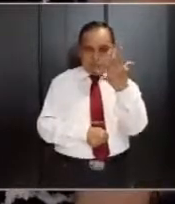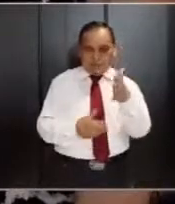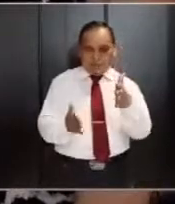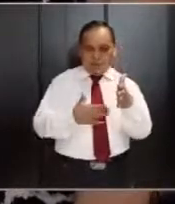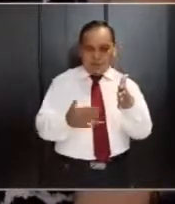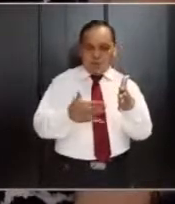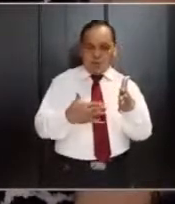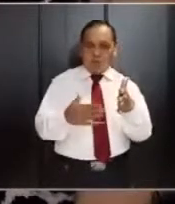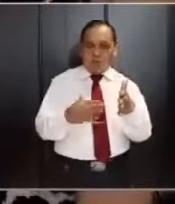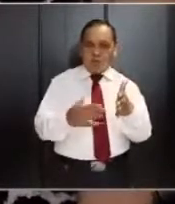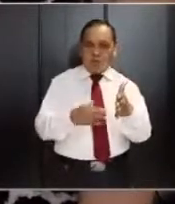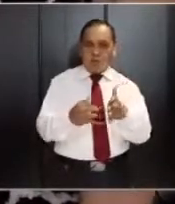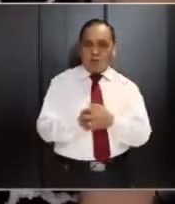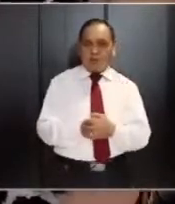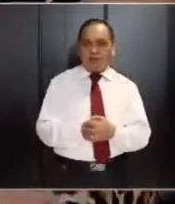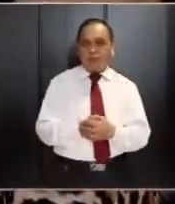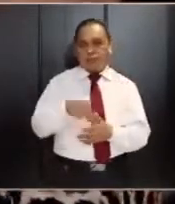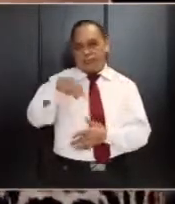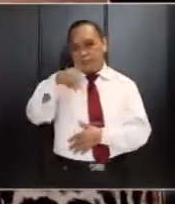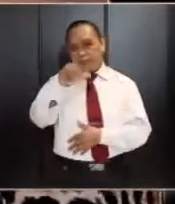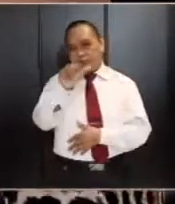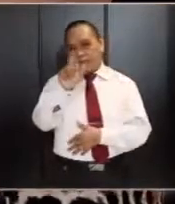vente, Maribel, sacas el segundo.